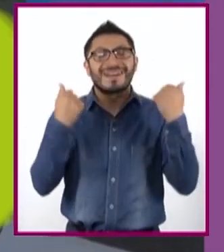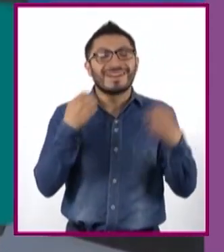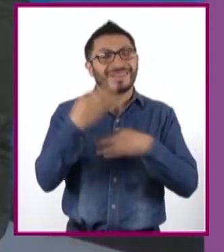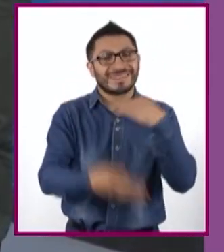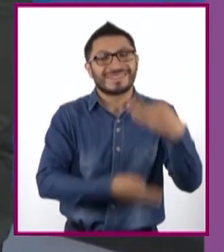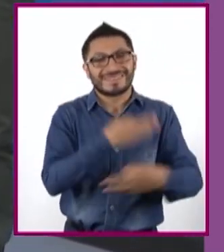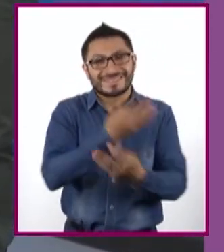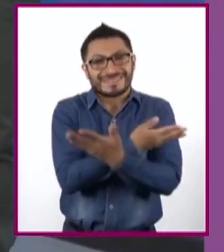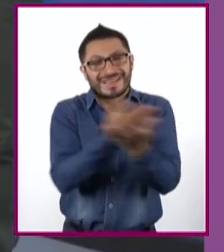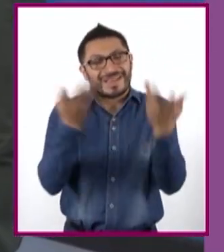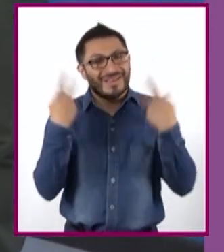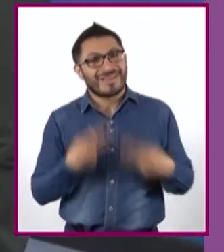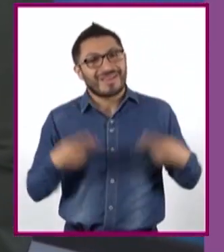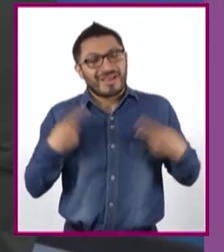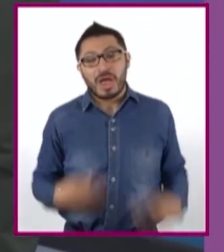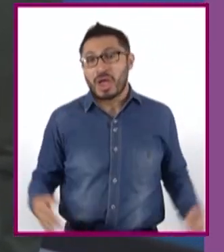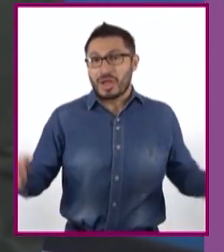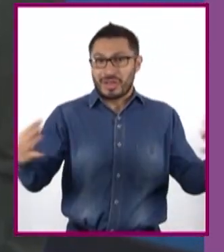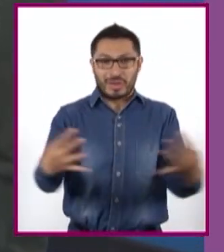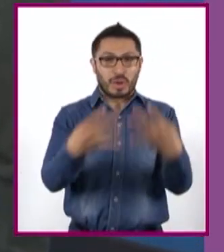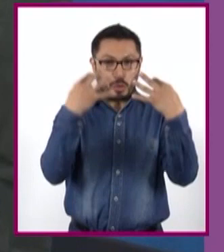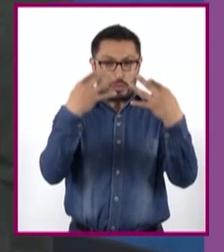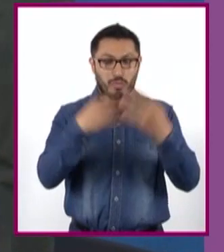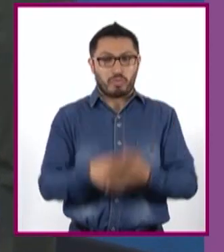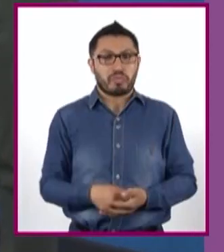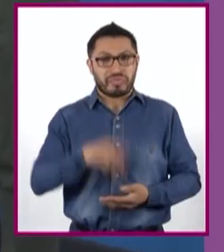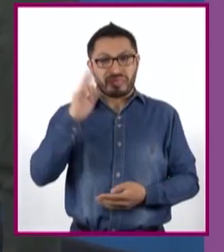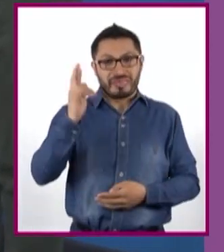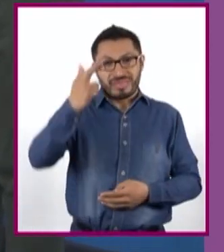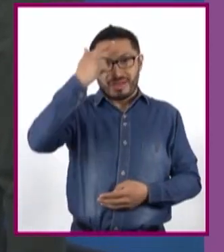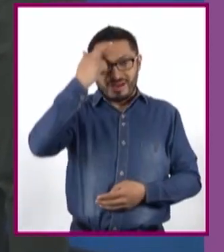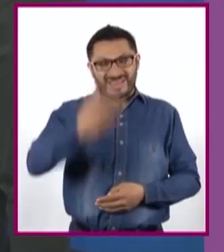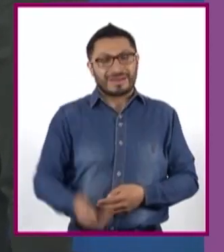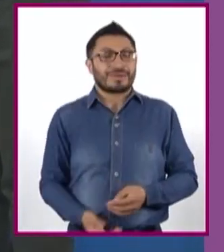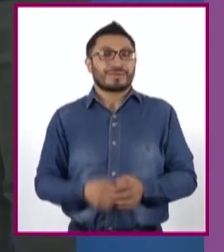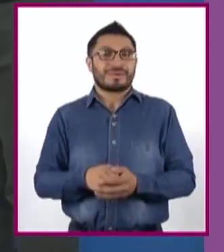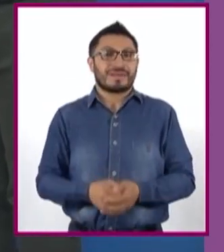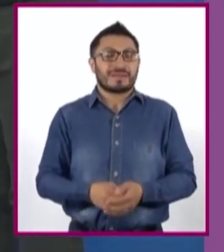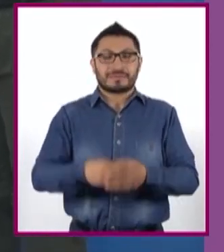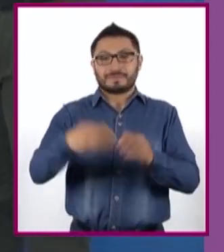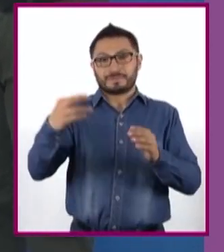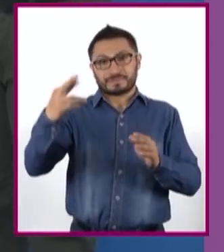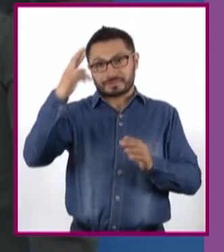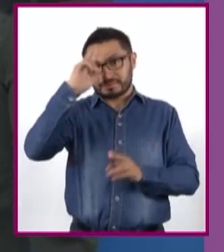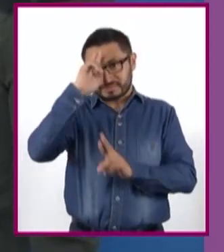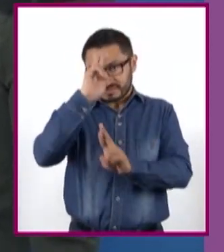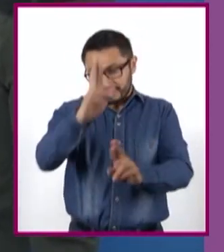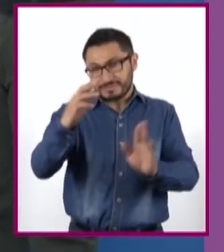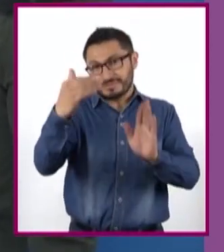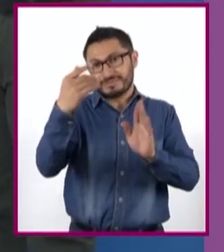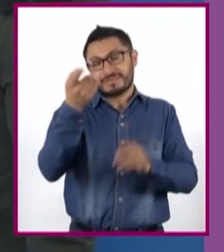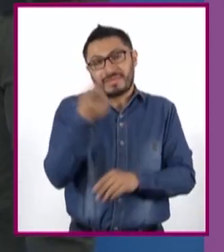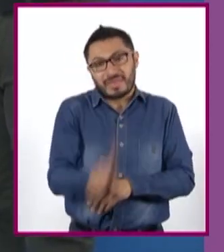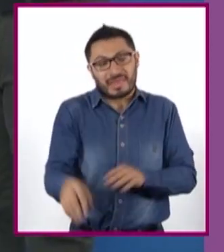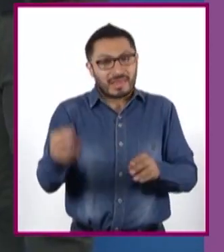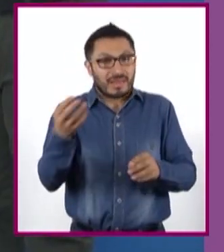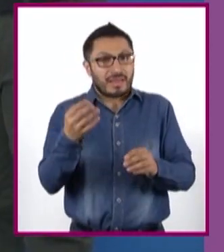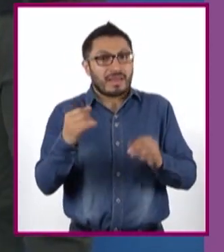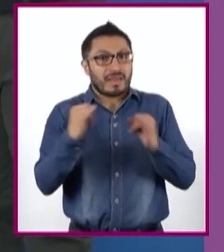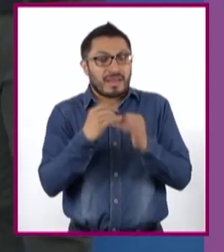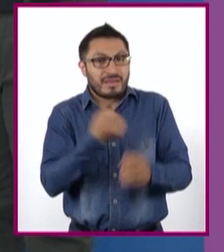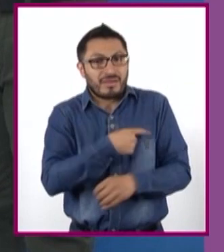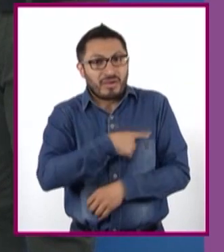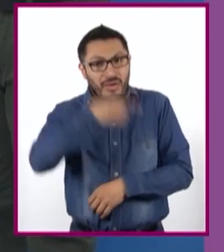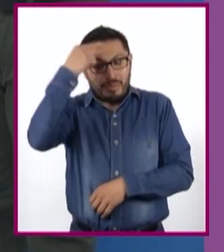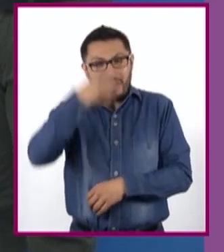todos los que nos acompañan desde casa. Recuerden seguir las indicaciones sanitarias para que pronto podamos llegar